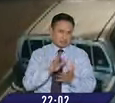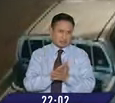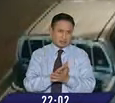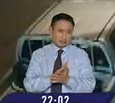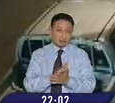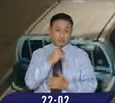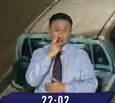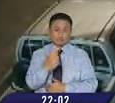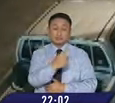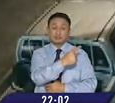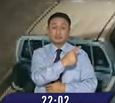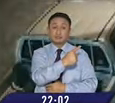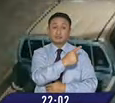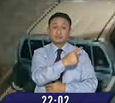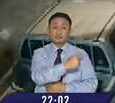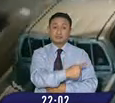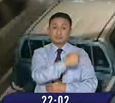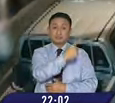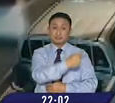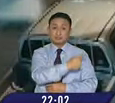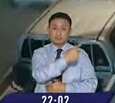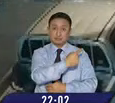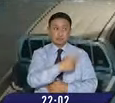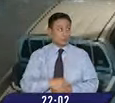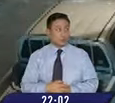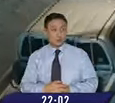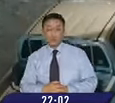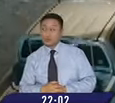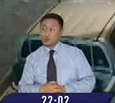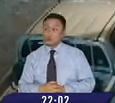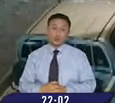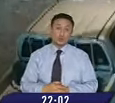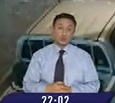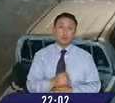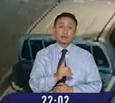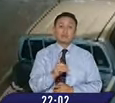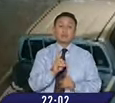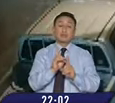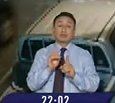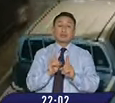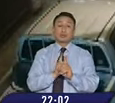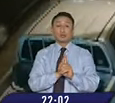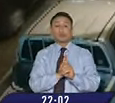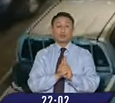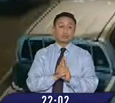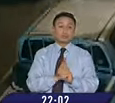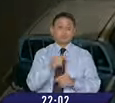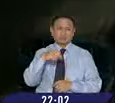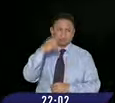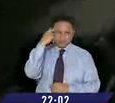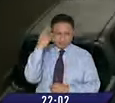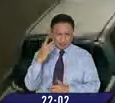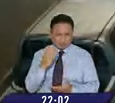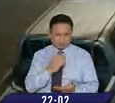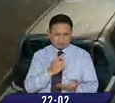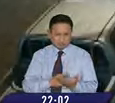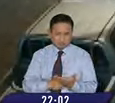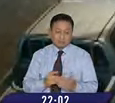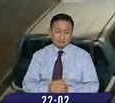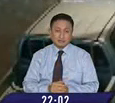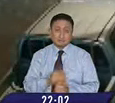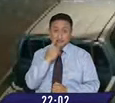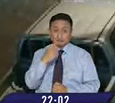observe a estos sujetos, quienes con actitud sospechosa están detrás de estos postes. Por cómo actúan, seguro están tramando algo. Hasta que mire